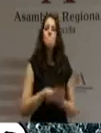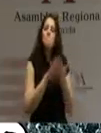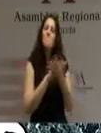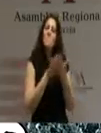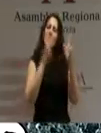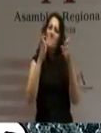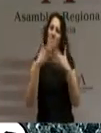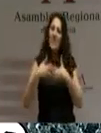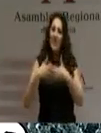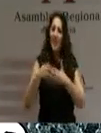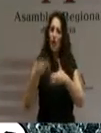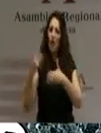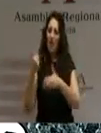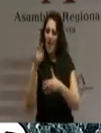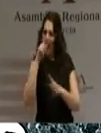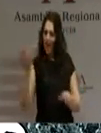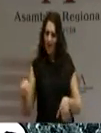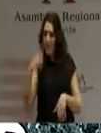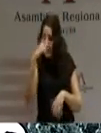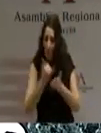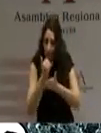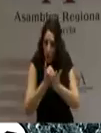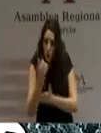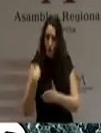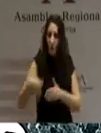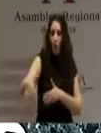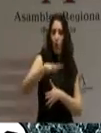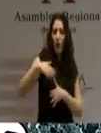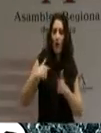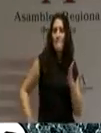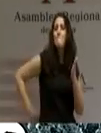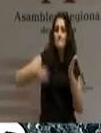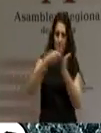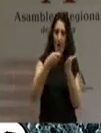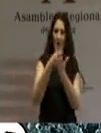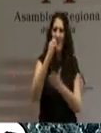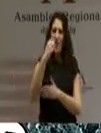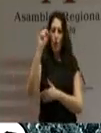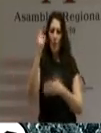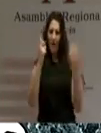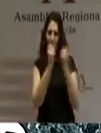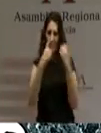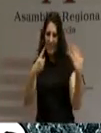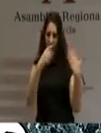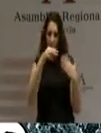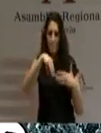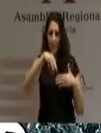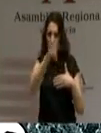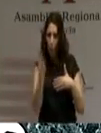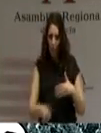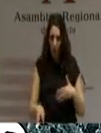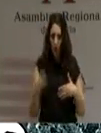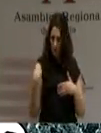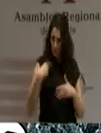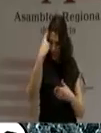Águilas. ¿Sabe usted que los agricultores y regantes de esa zona están pagando a 0,26 euros el metro cúbico por unos